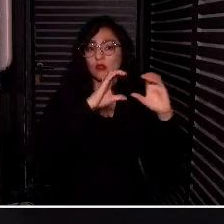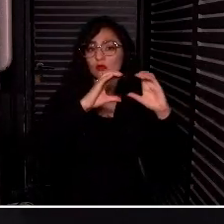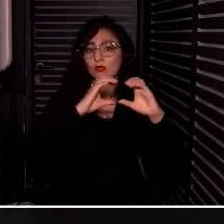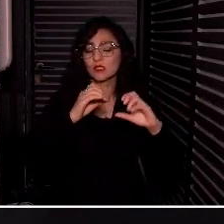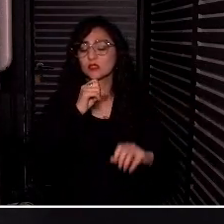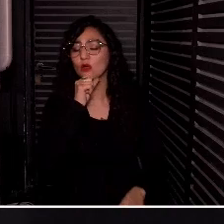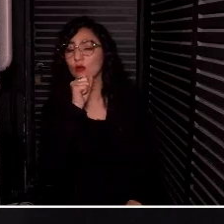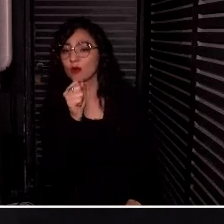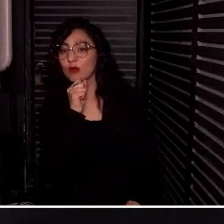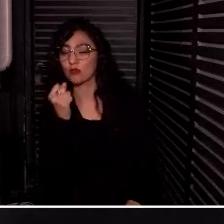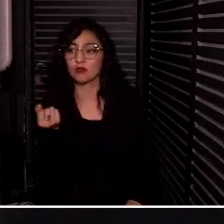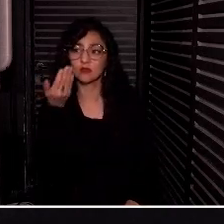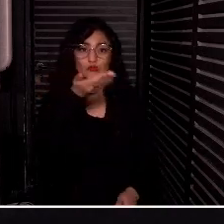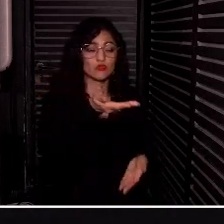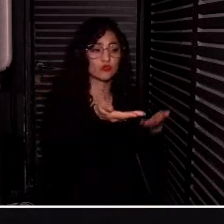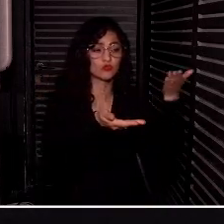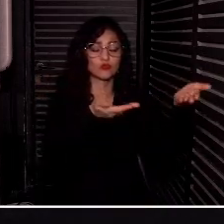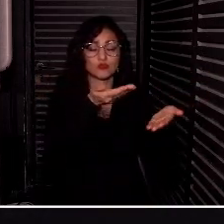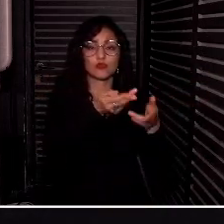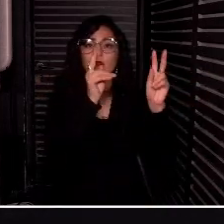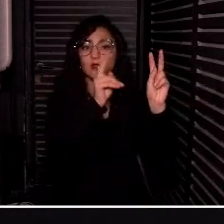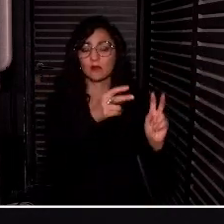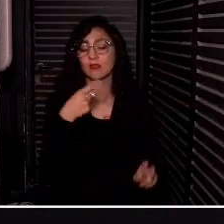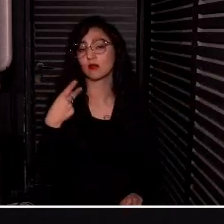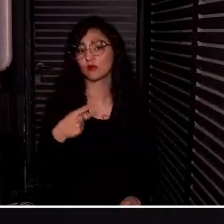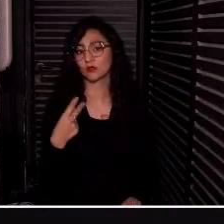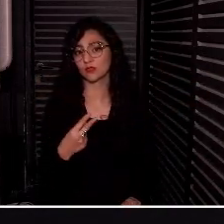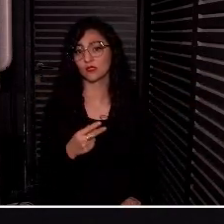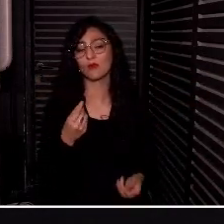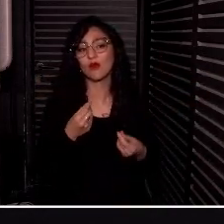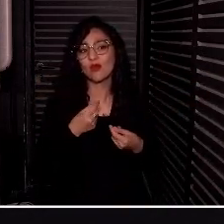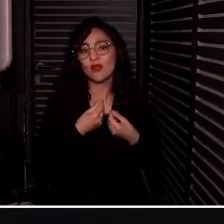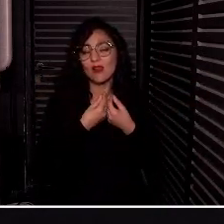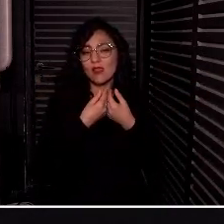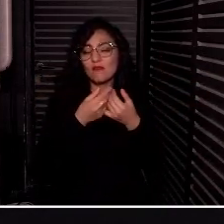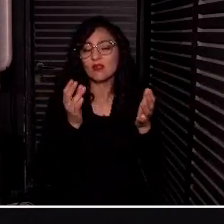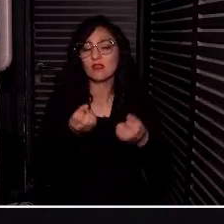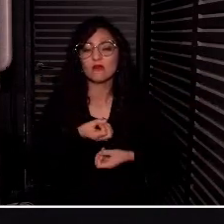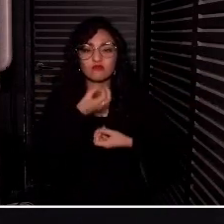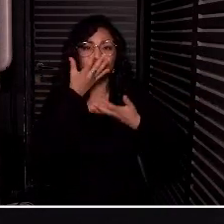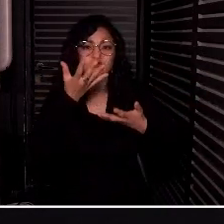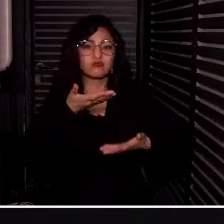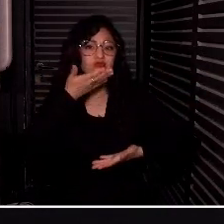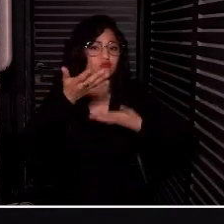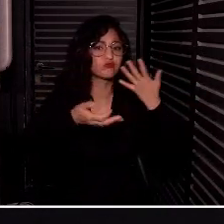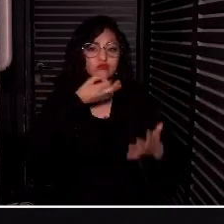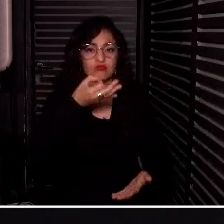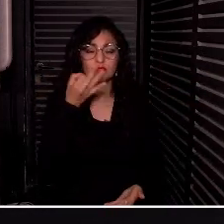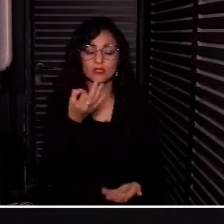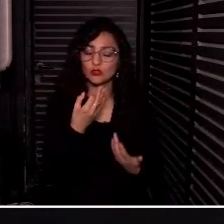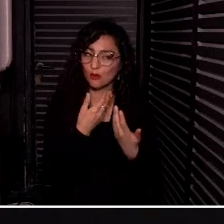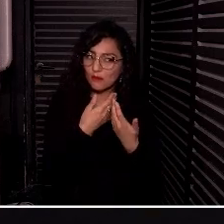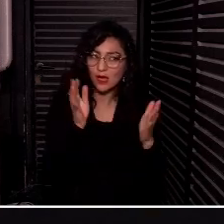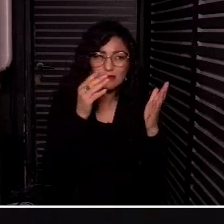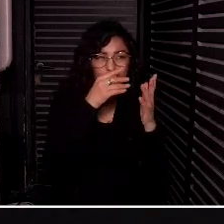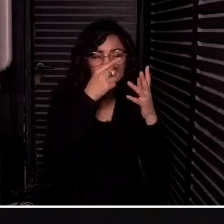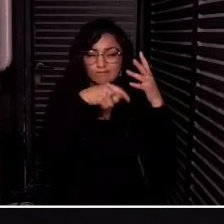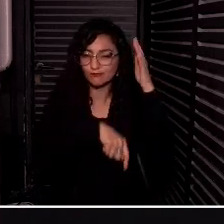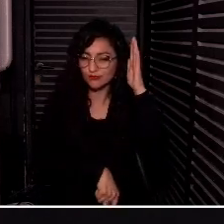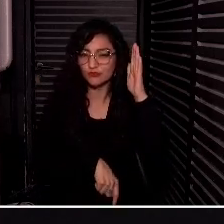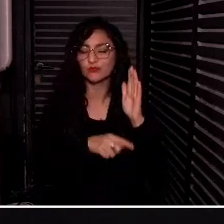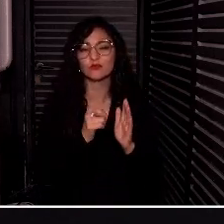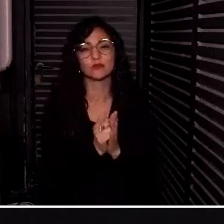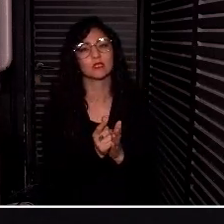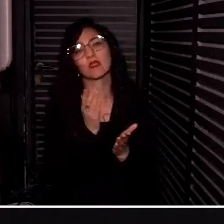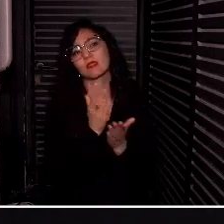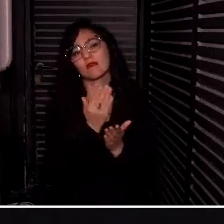periodistas con respecto a las noticias pero la libertad expresión es mucho más amplia que lo que nosotros podemos traer extraer de los medios de comunicación sino